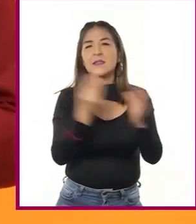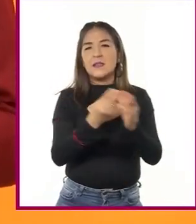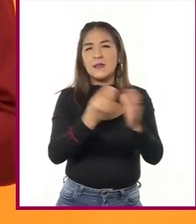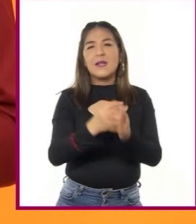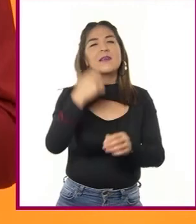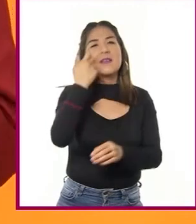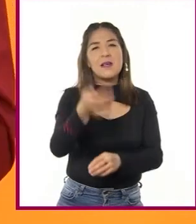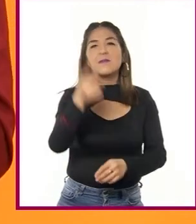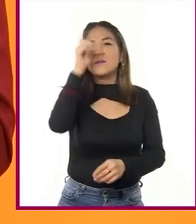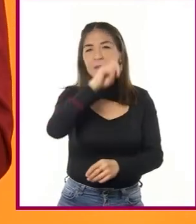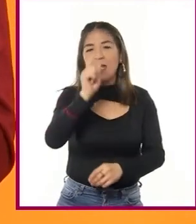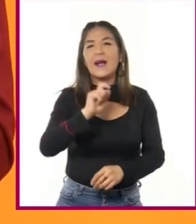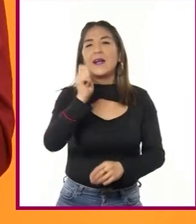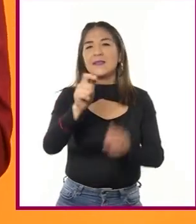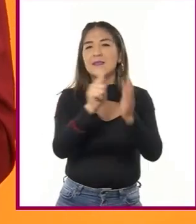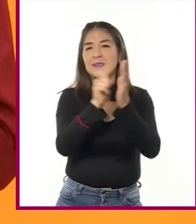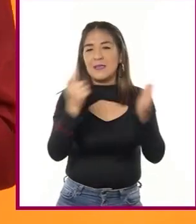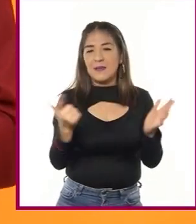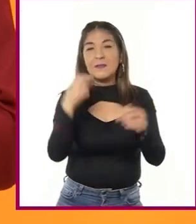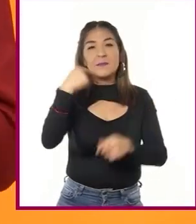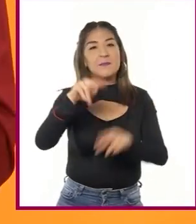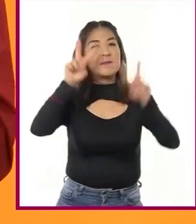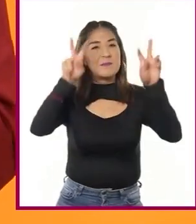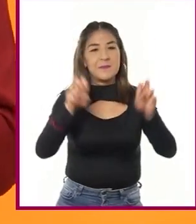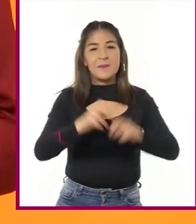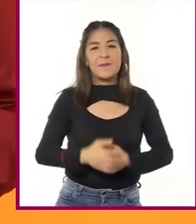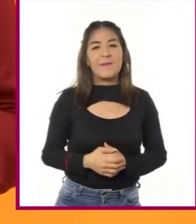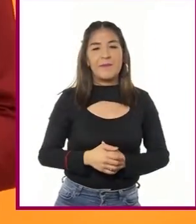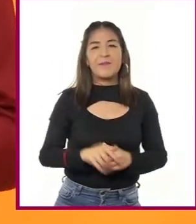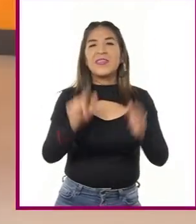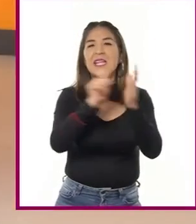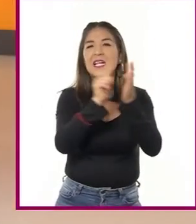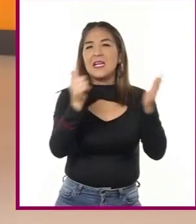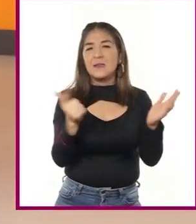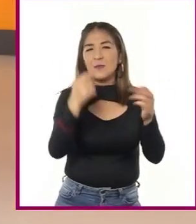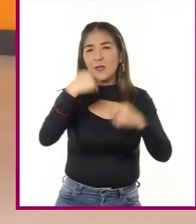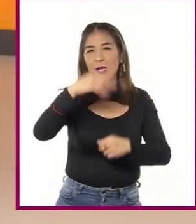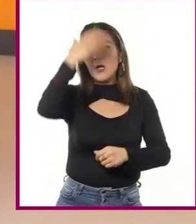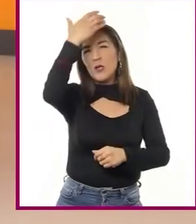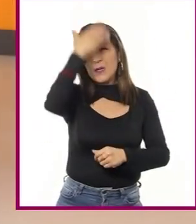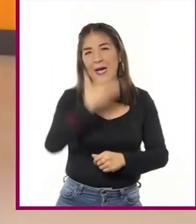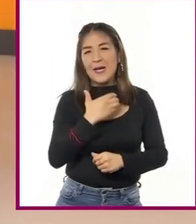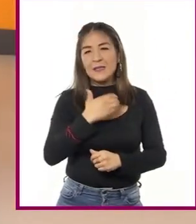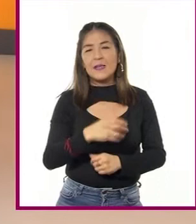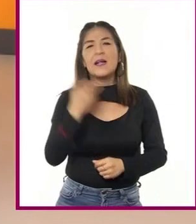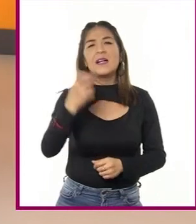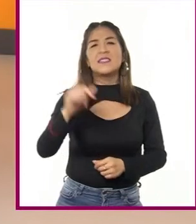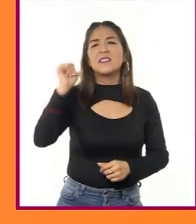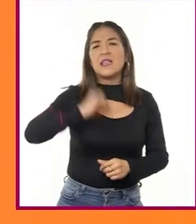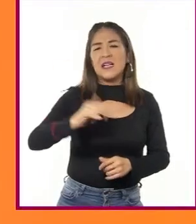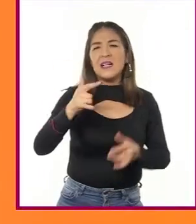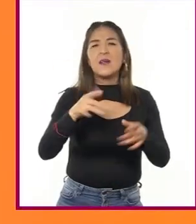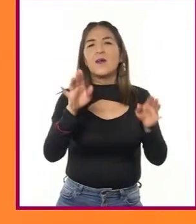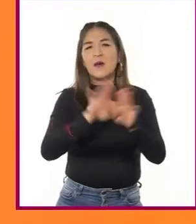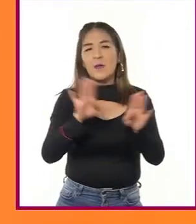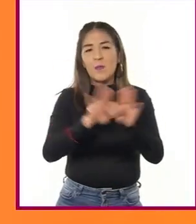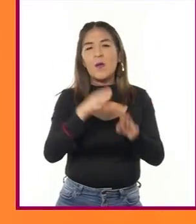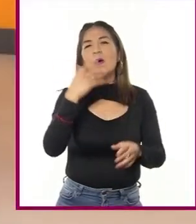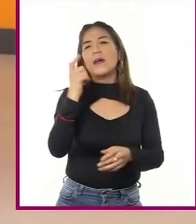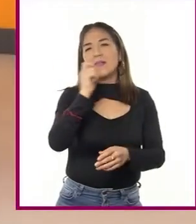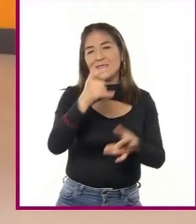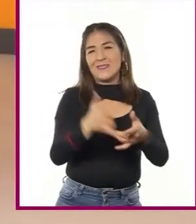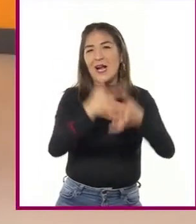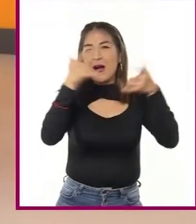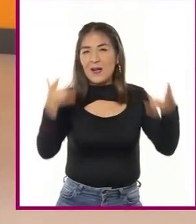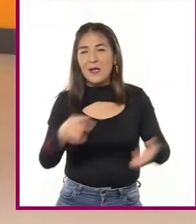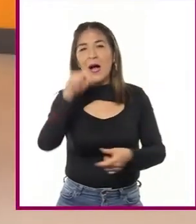queremos recomendar el siguiente libro titulado El libro de los rostros. En la era de información virtual que estamos viviendo,